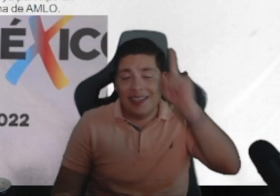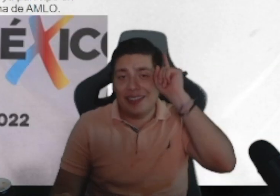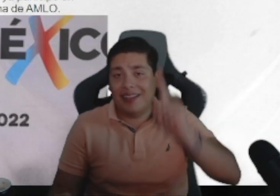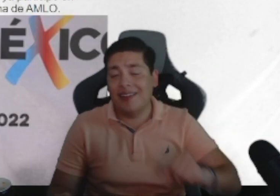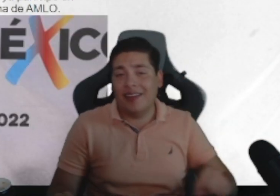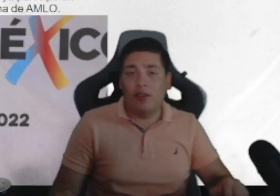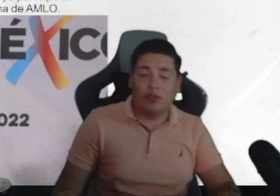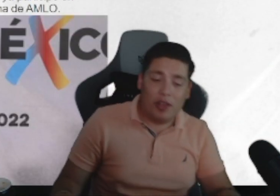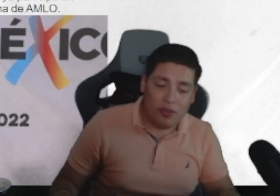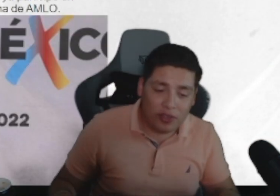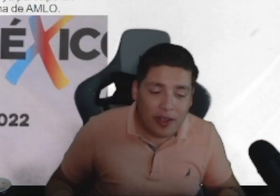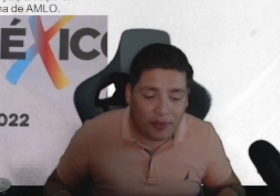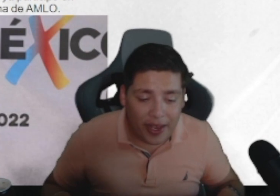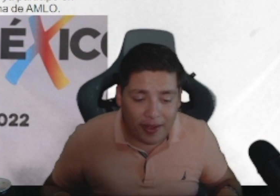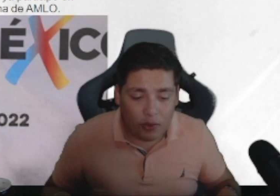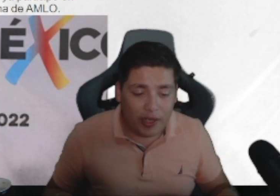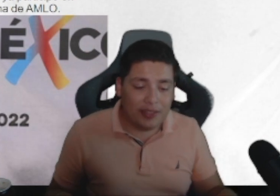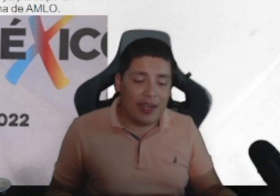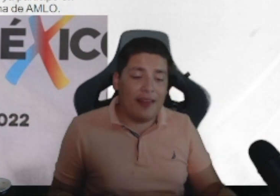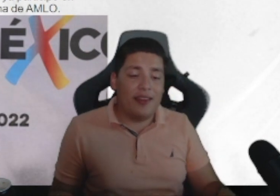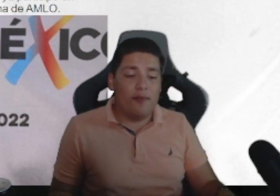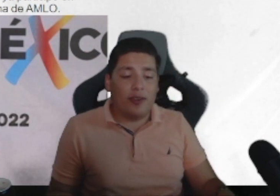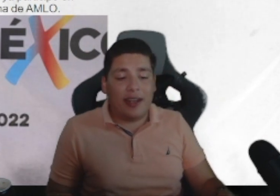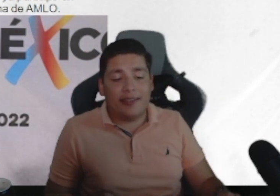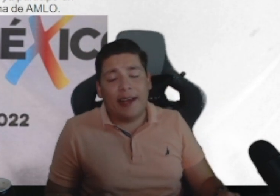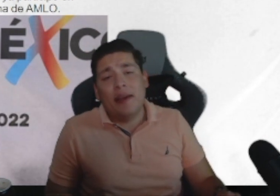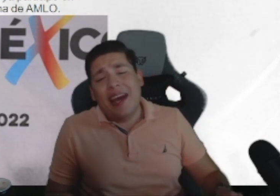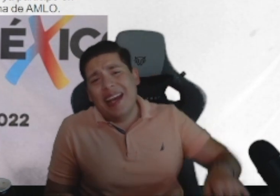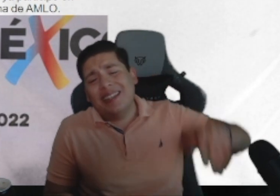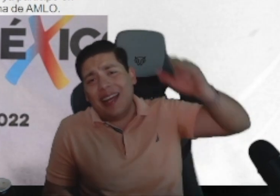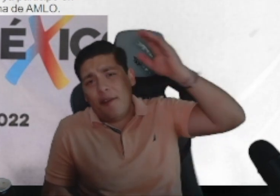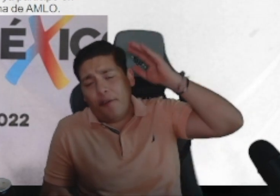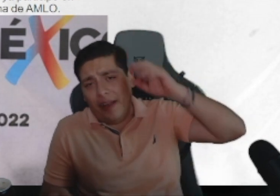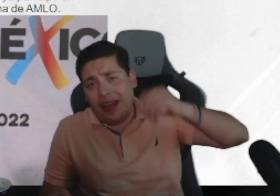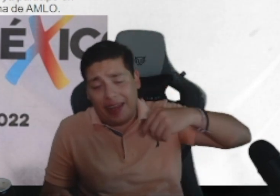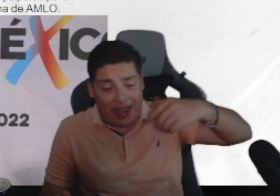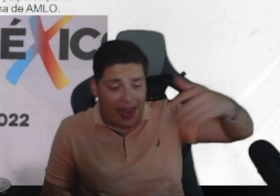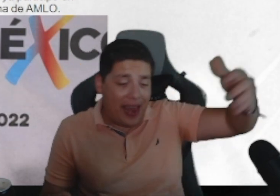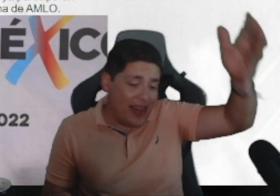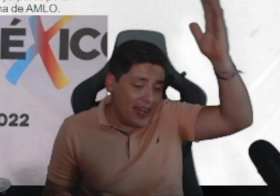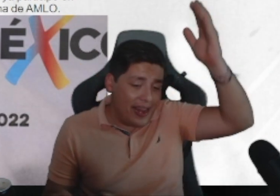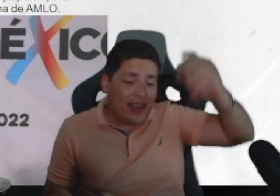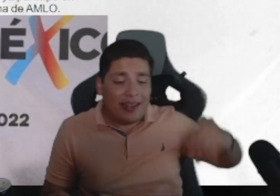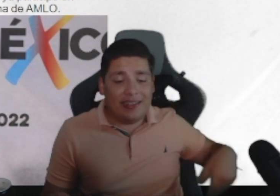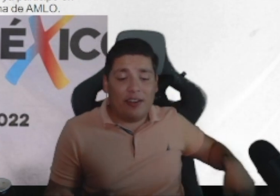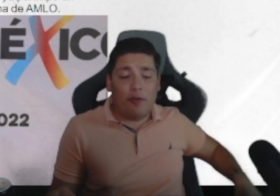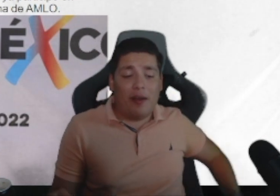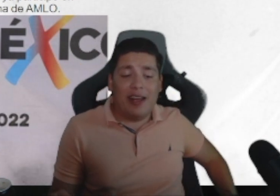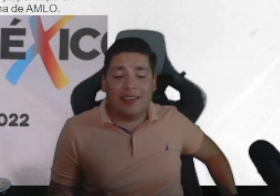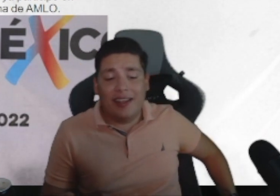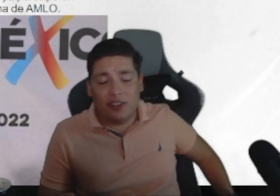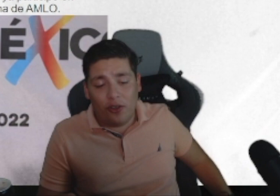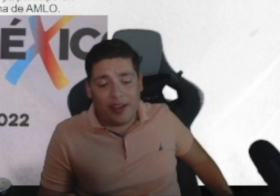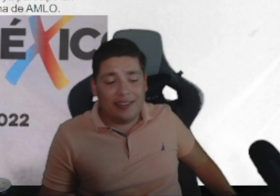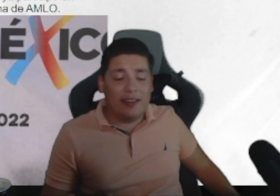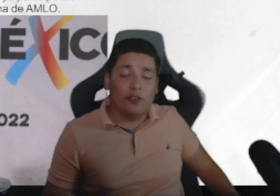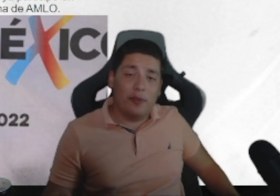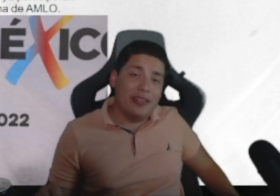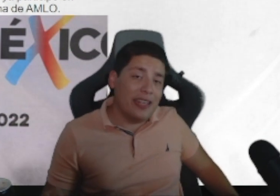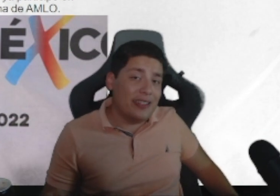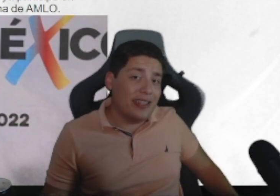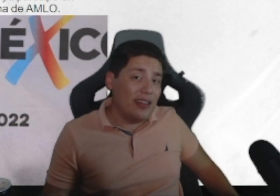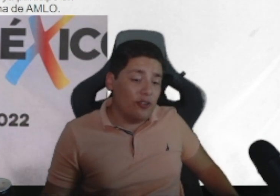que sí se sienten los dueños de nuestra democracia. Ese IFE e INE que se robaron las elecciones